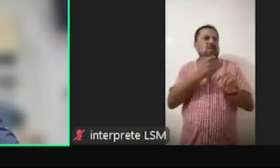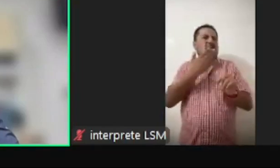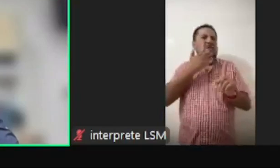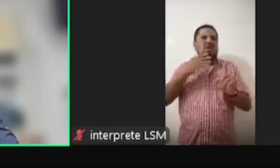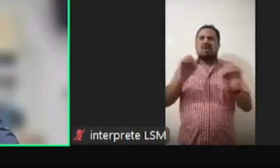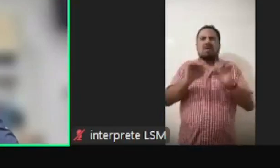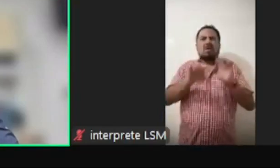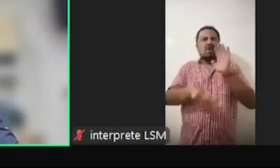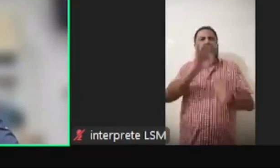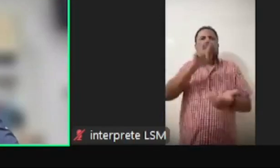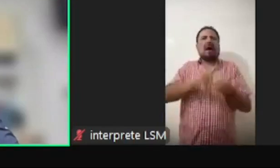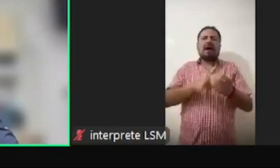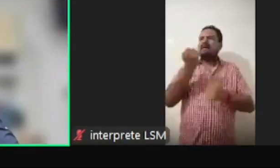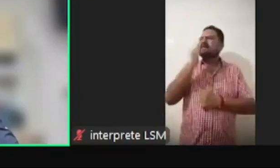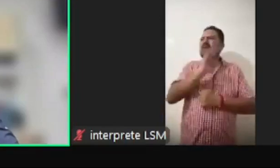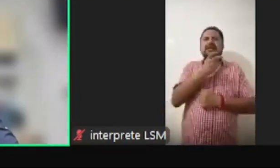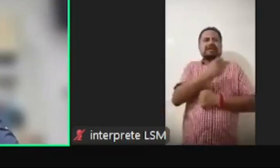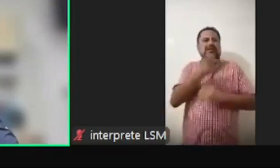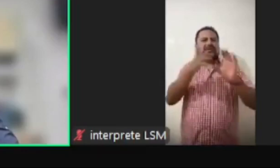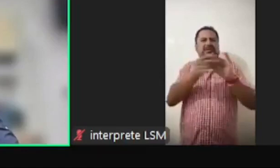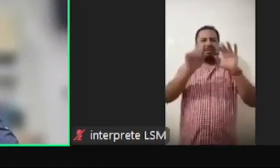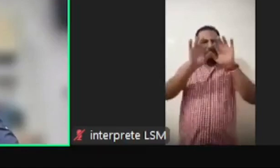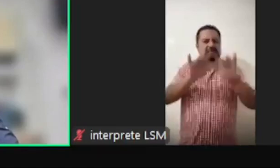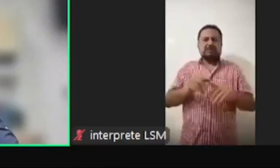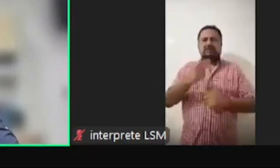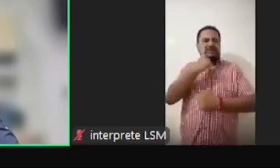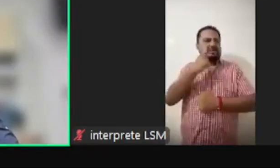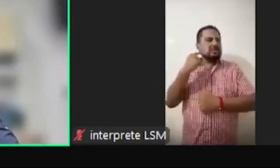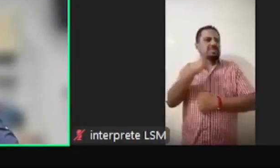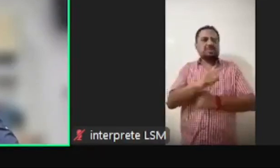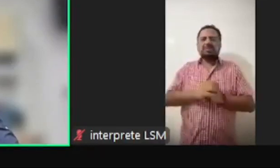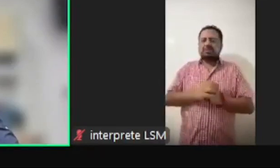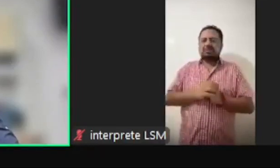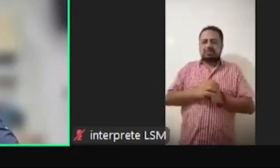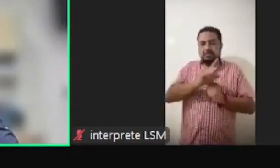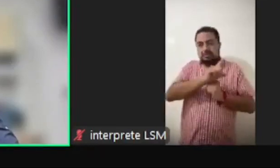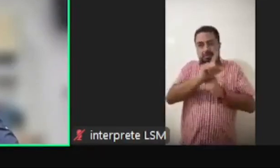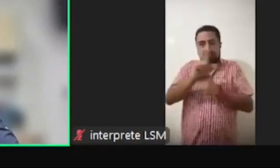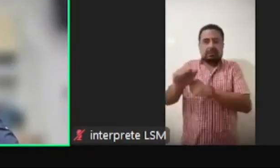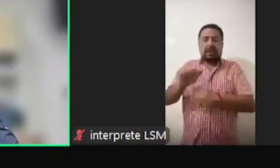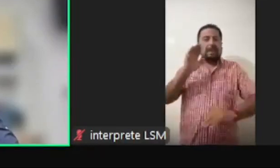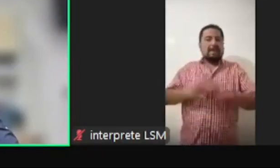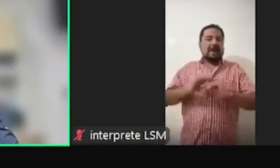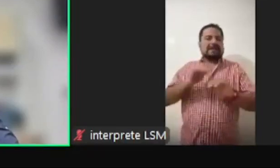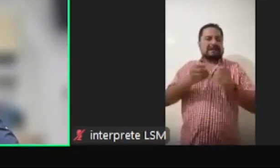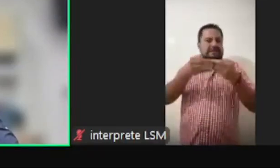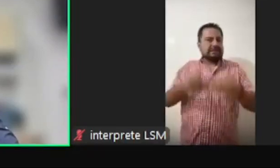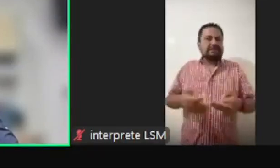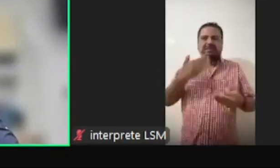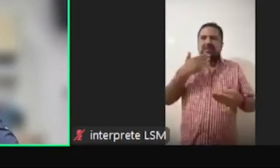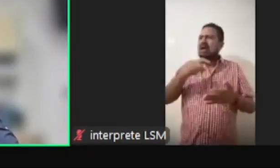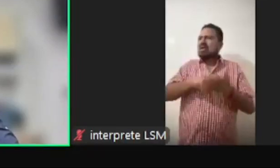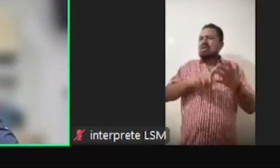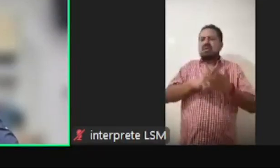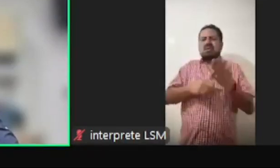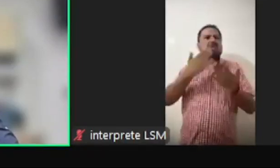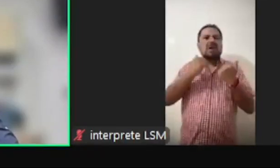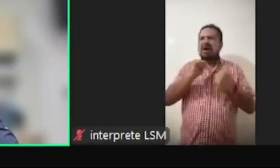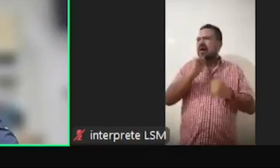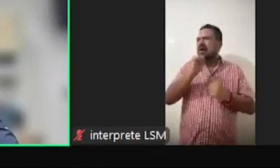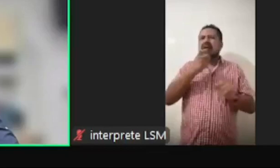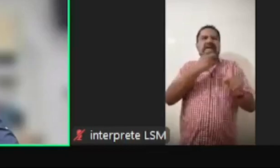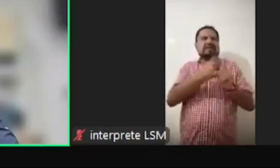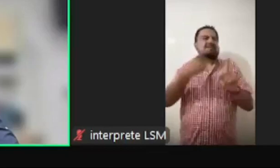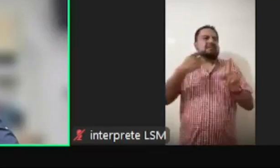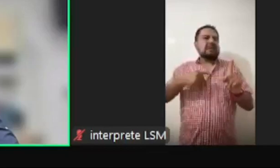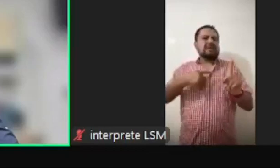falsamente menciona en su escrito de queja. Circunstancia que hace aún más patente que no se actualice la frivolidad de la queja intrapartidaria, pues